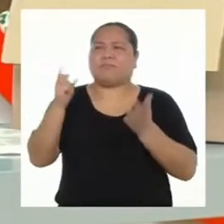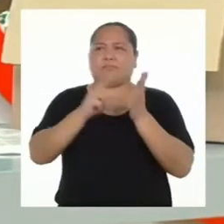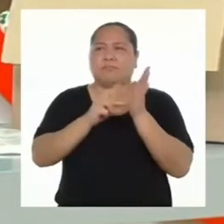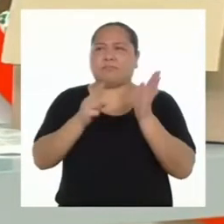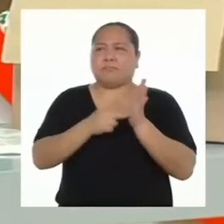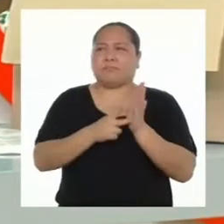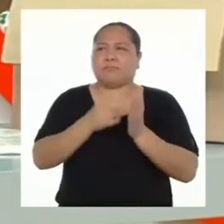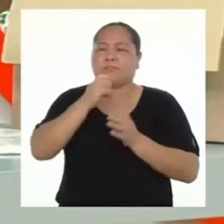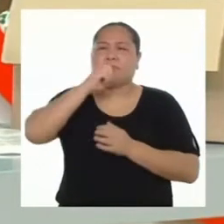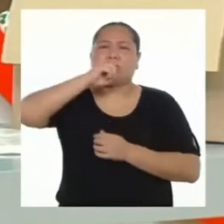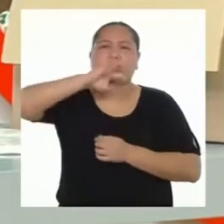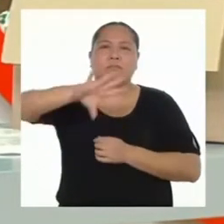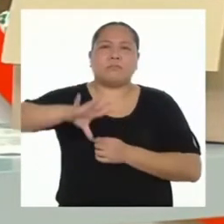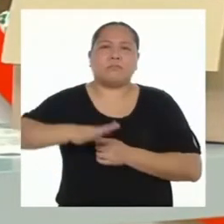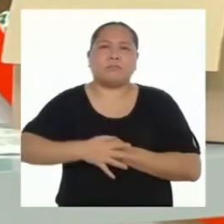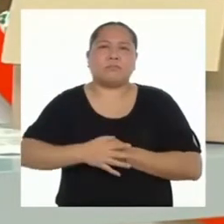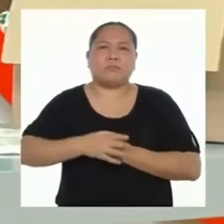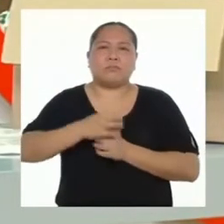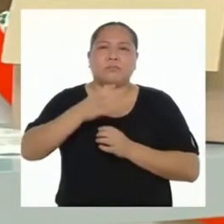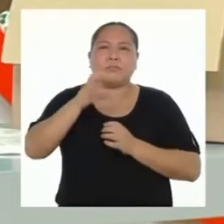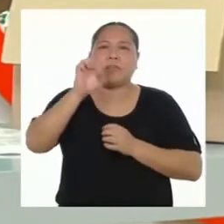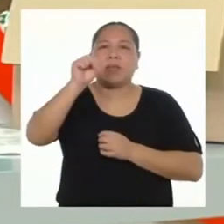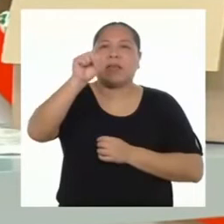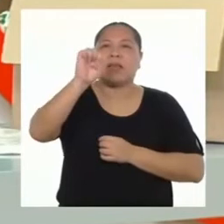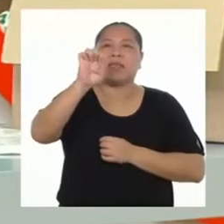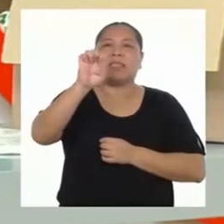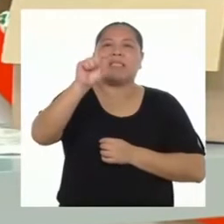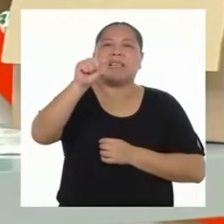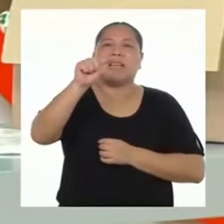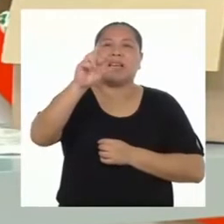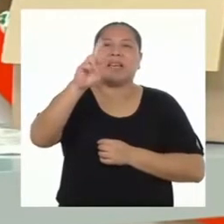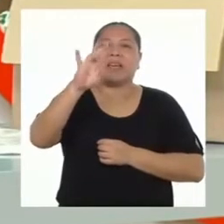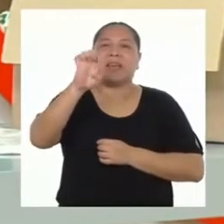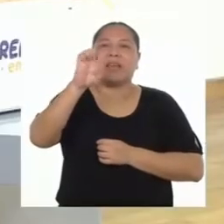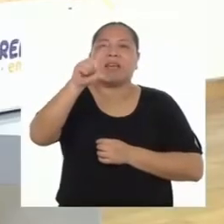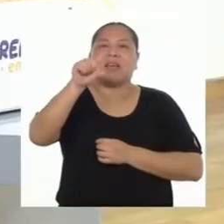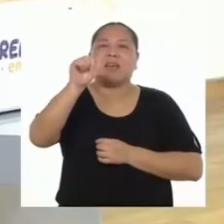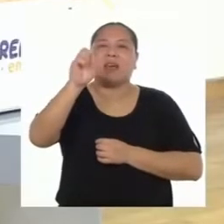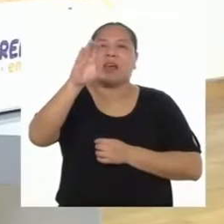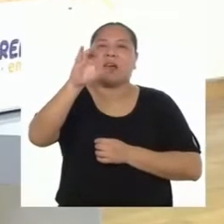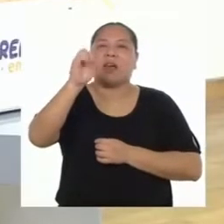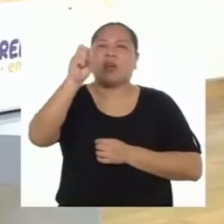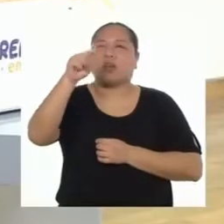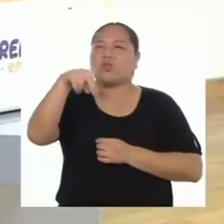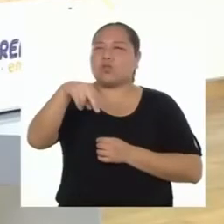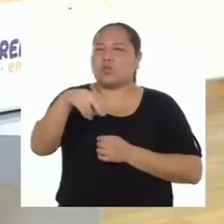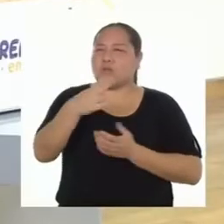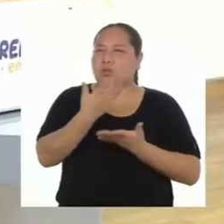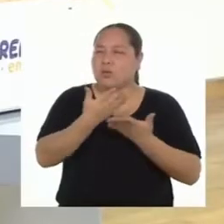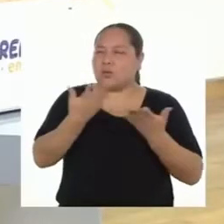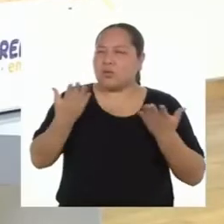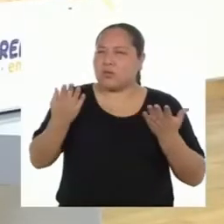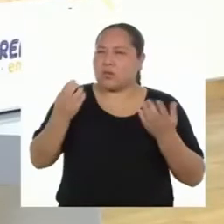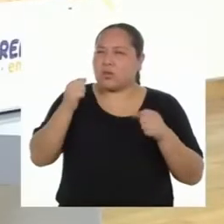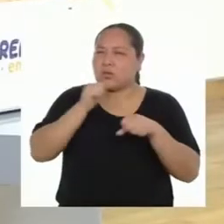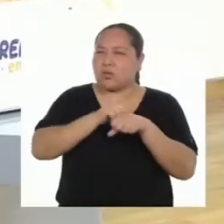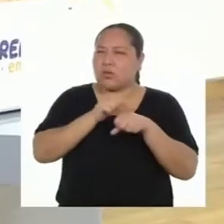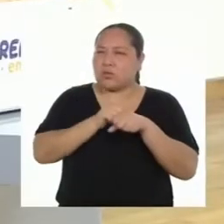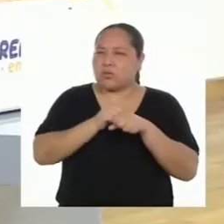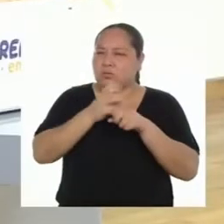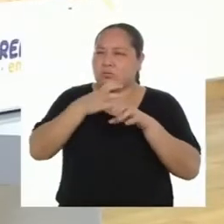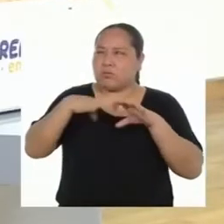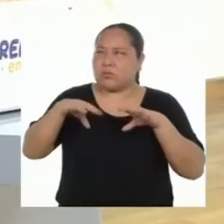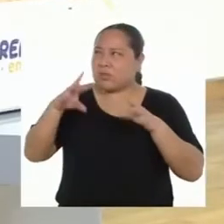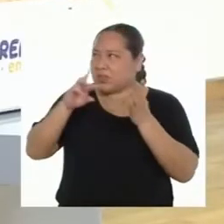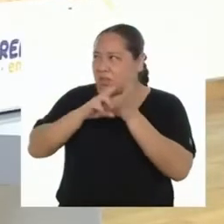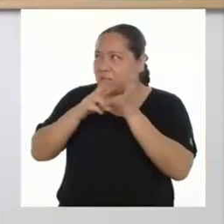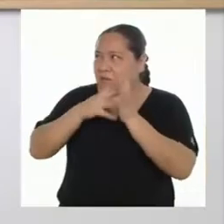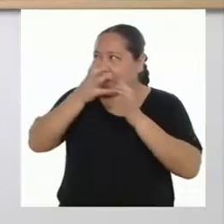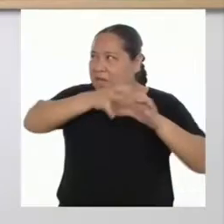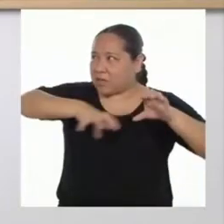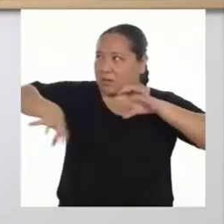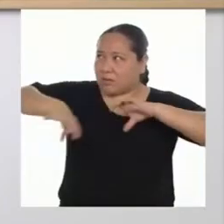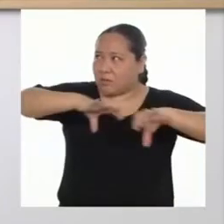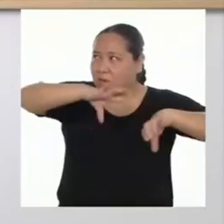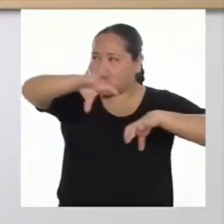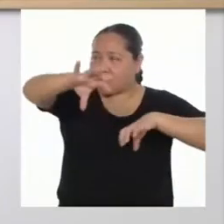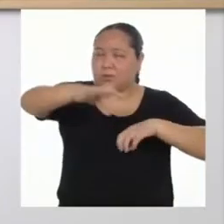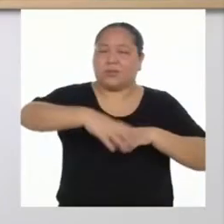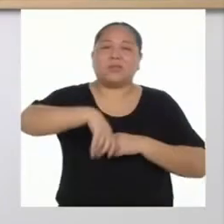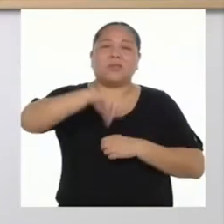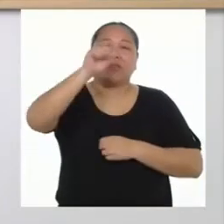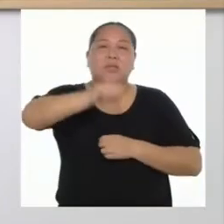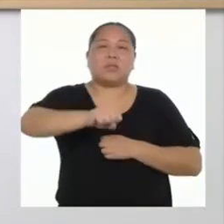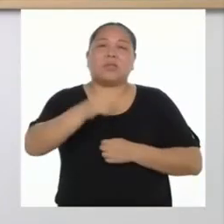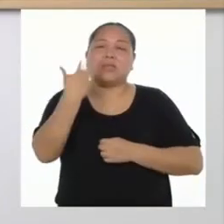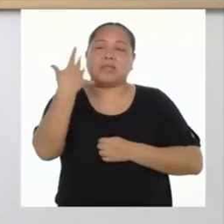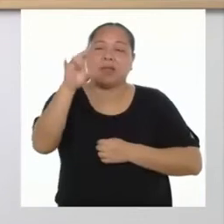refiere cuando se habla de segregación de los residuos sólidos? ¿Se refiere a la separación de los residuos?